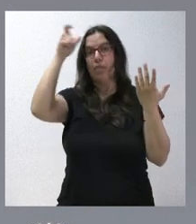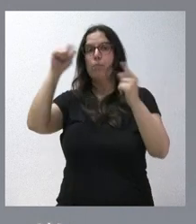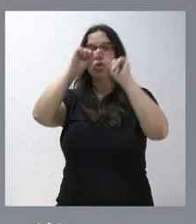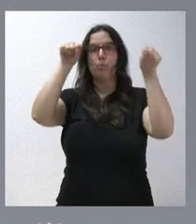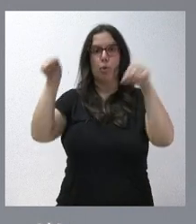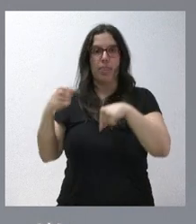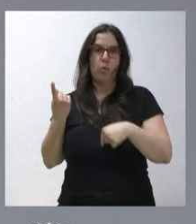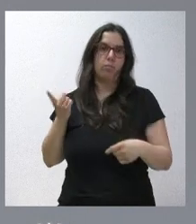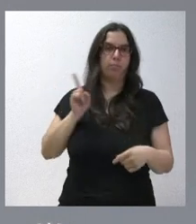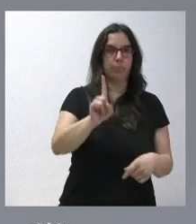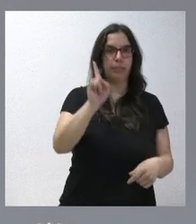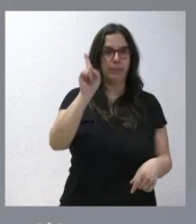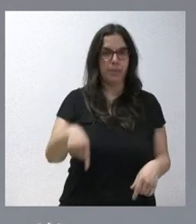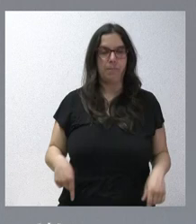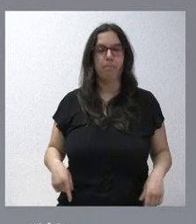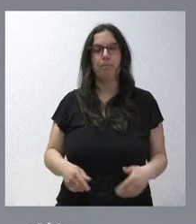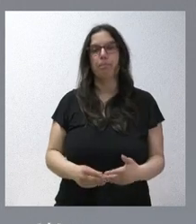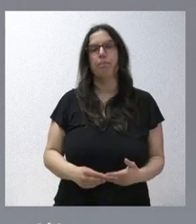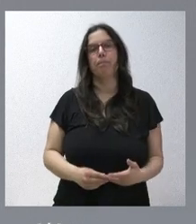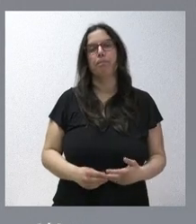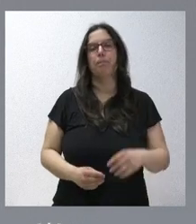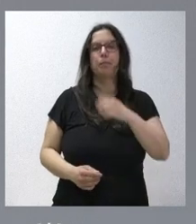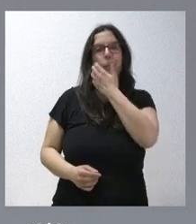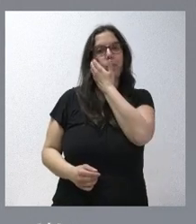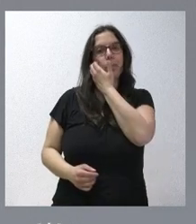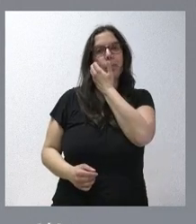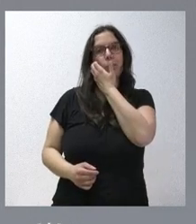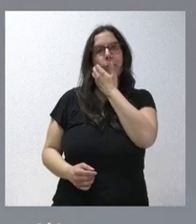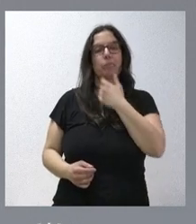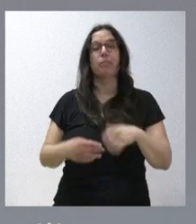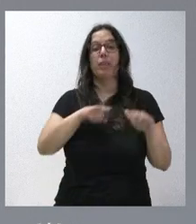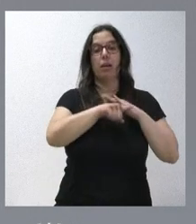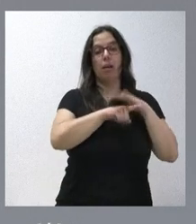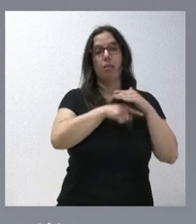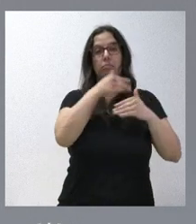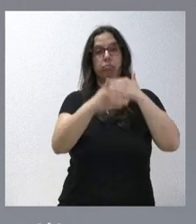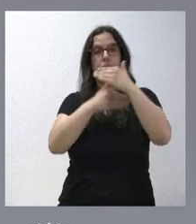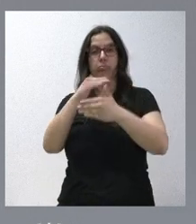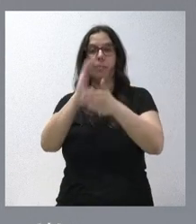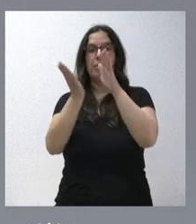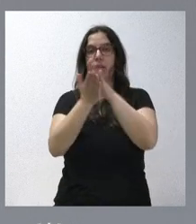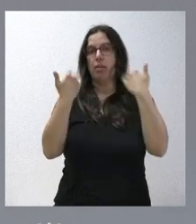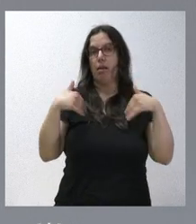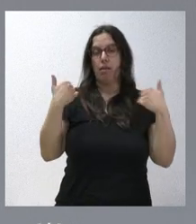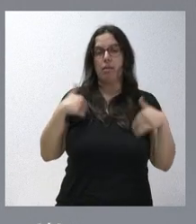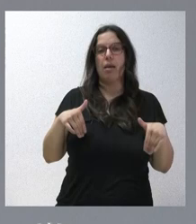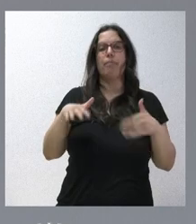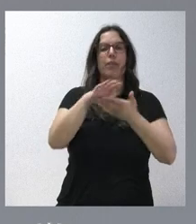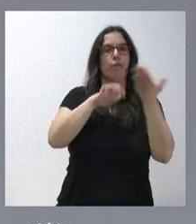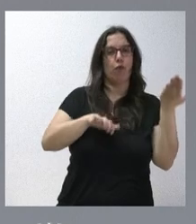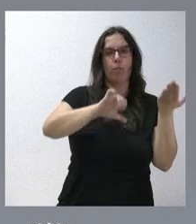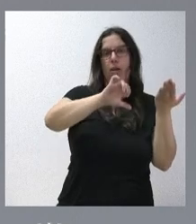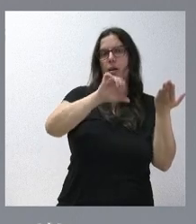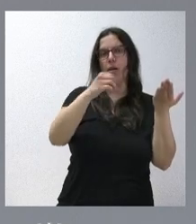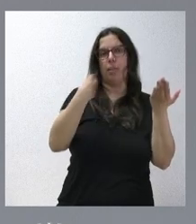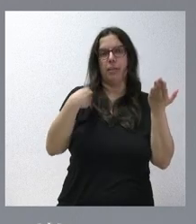provincias eh ha llevado toda la tramitación oportuna este expediente con los informes oportunos de